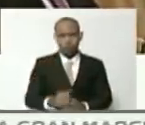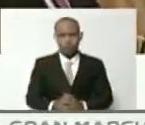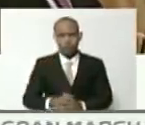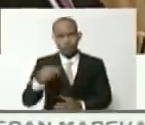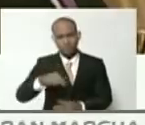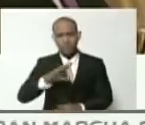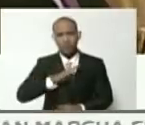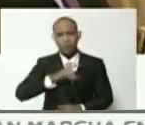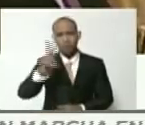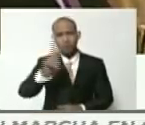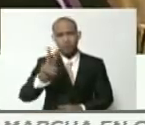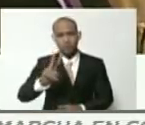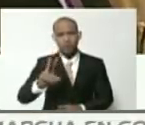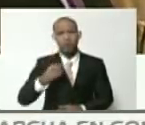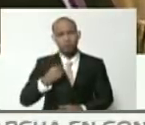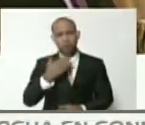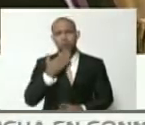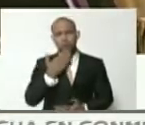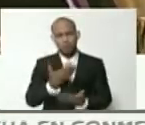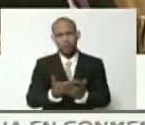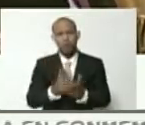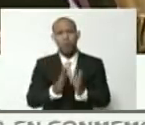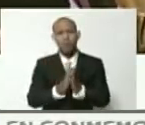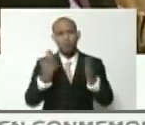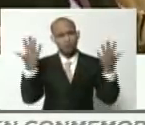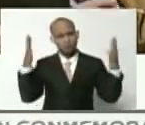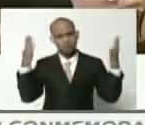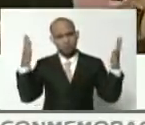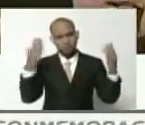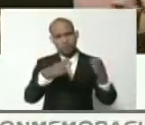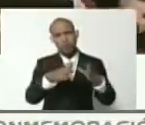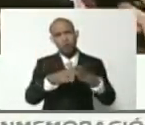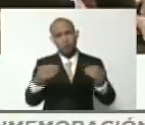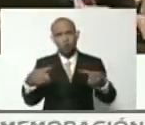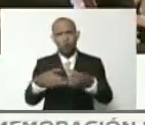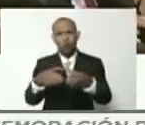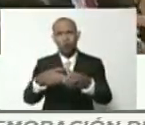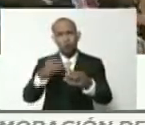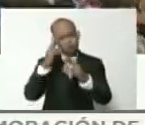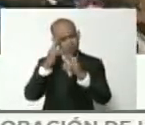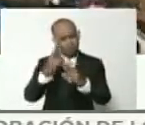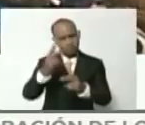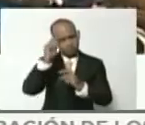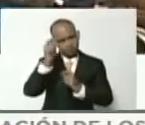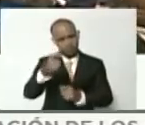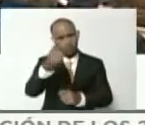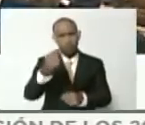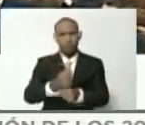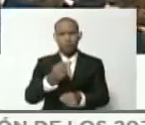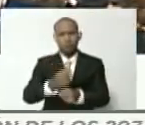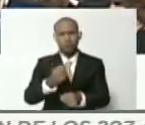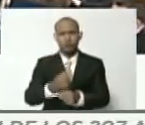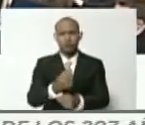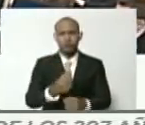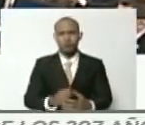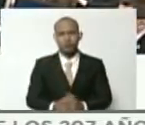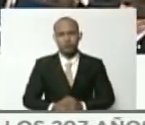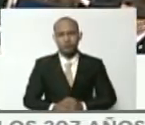en Venezuela. Y pido un aplauso a todo el equipo de reconocimiento a su obra, a su trabajo.